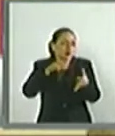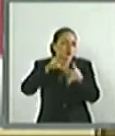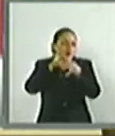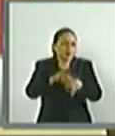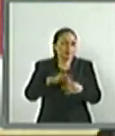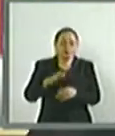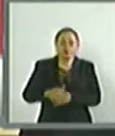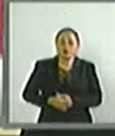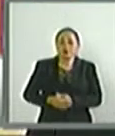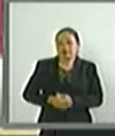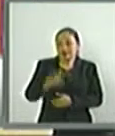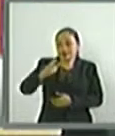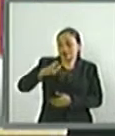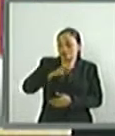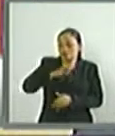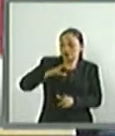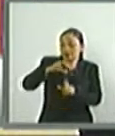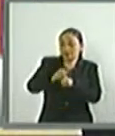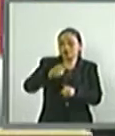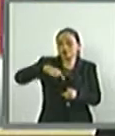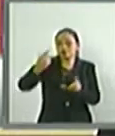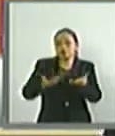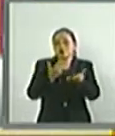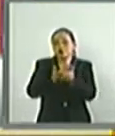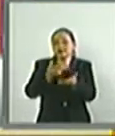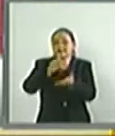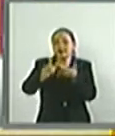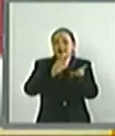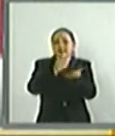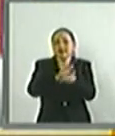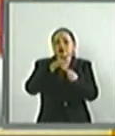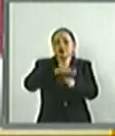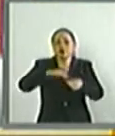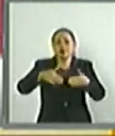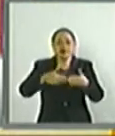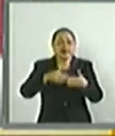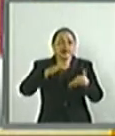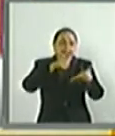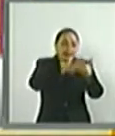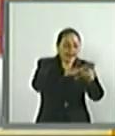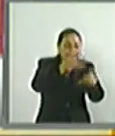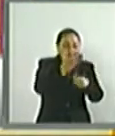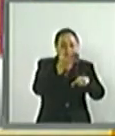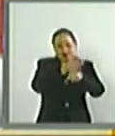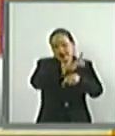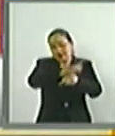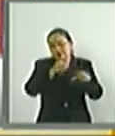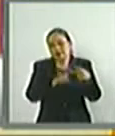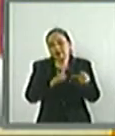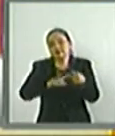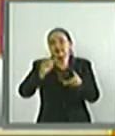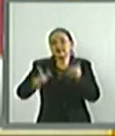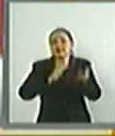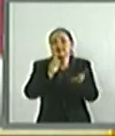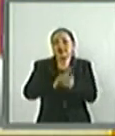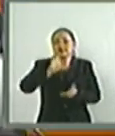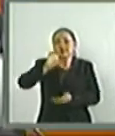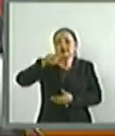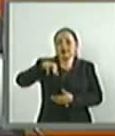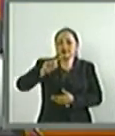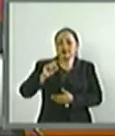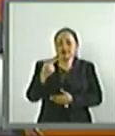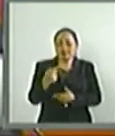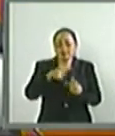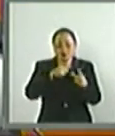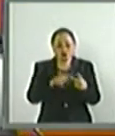observaciones. Para lograr lo anterior, proponemos una reforma a la Ley Nacional de Ejecución Penal, así como a la Ley de la Comisión Nacional de los